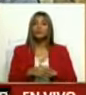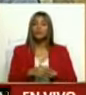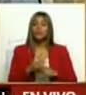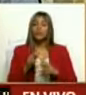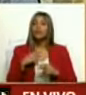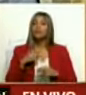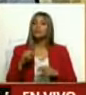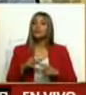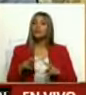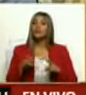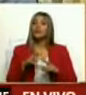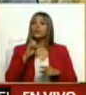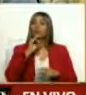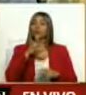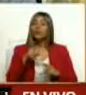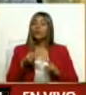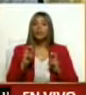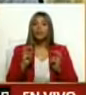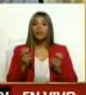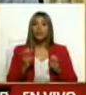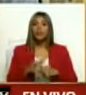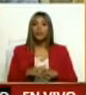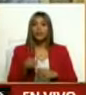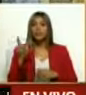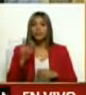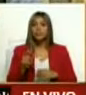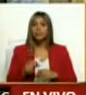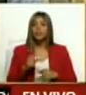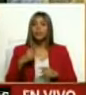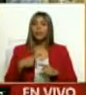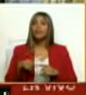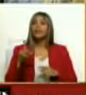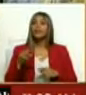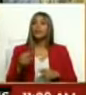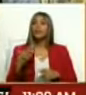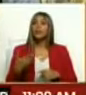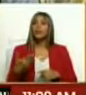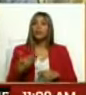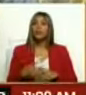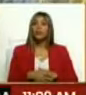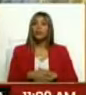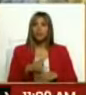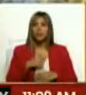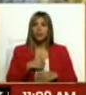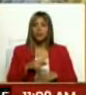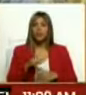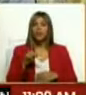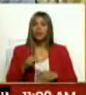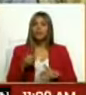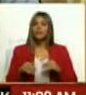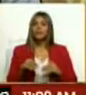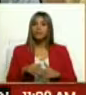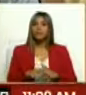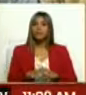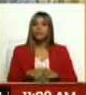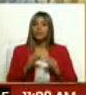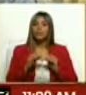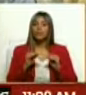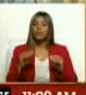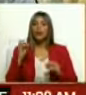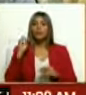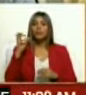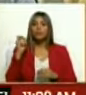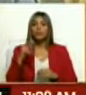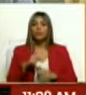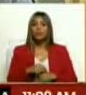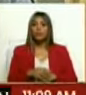valor histórico que tiene el tema del Esequibo, sino también la importancia que tiene este referéndum al cual ha llamado la Asamblea Nacional